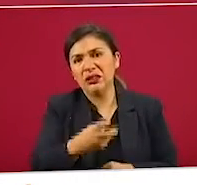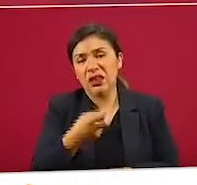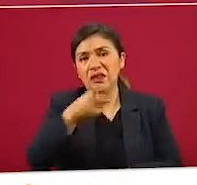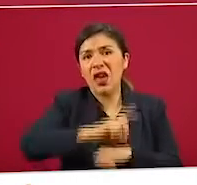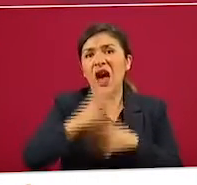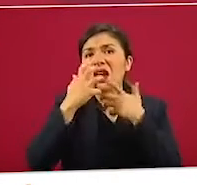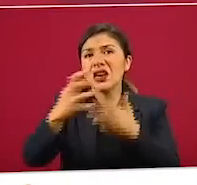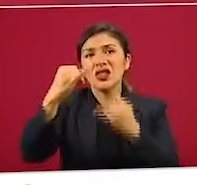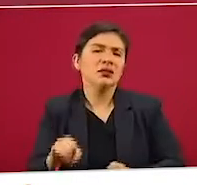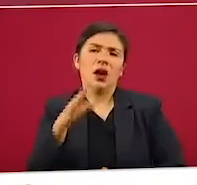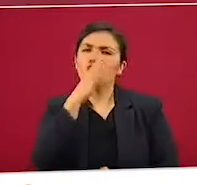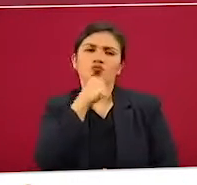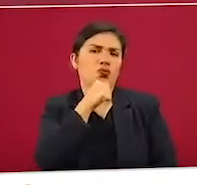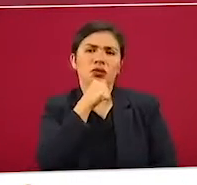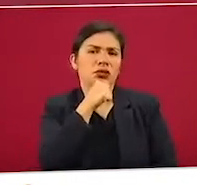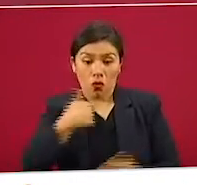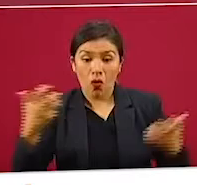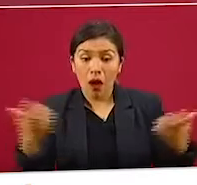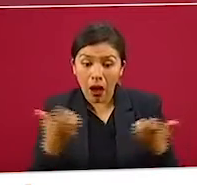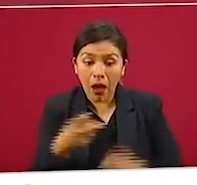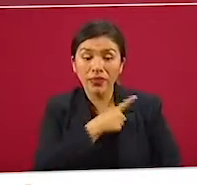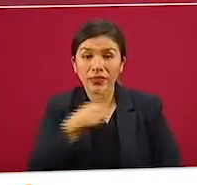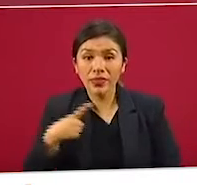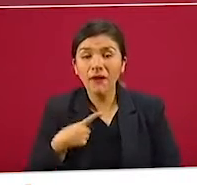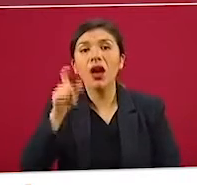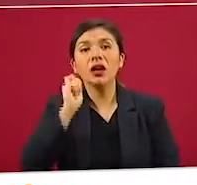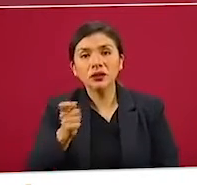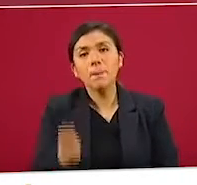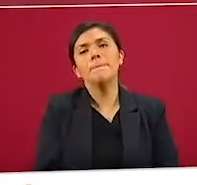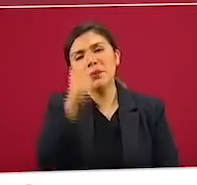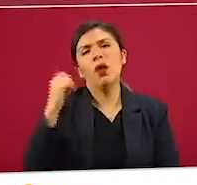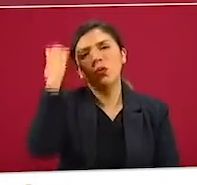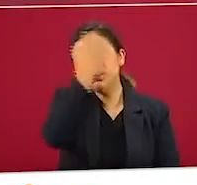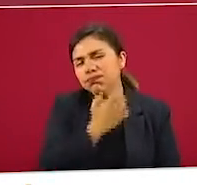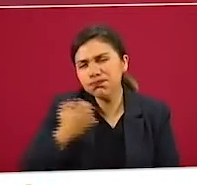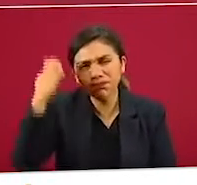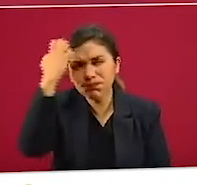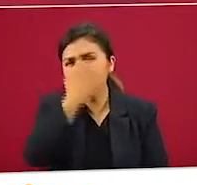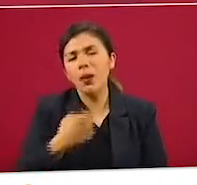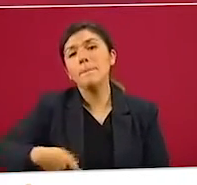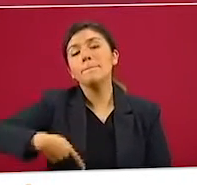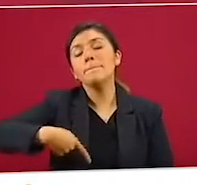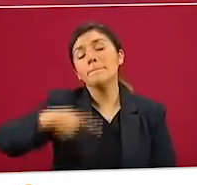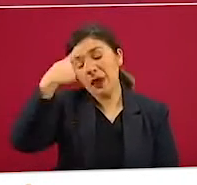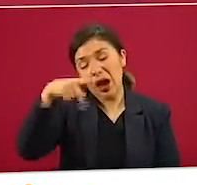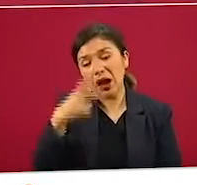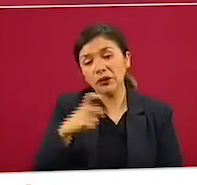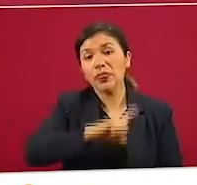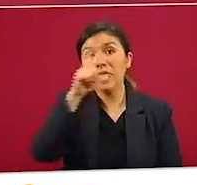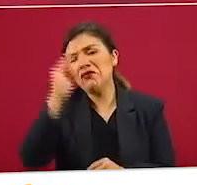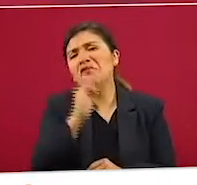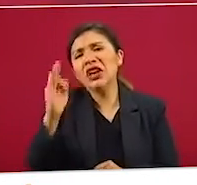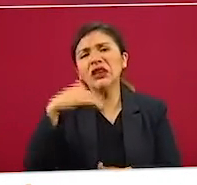grito, de ninguna manera. Lo que tenemos que hacer es analizar para entonces, en su